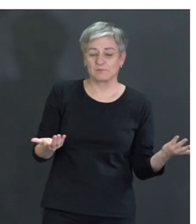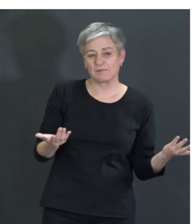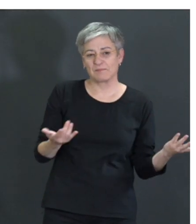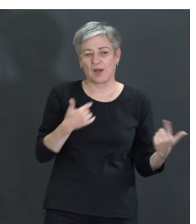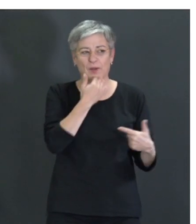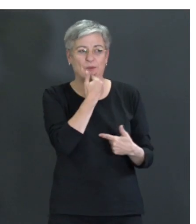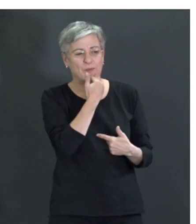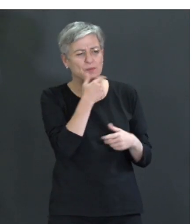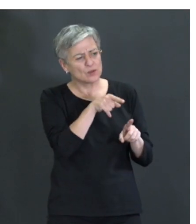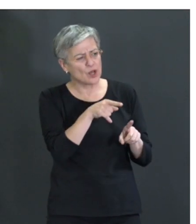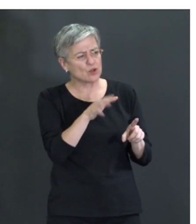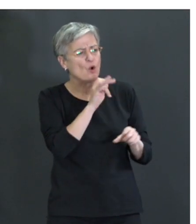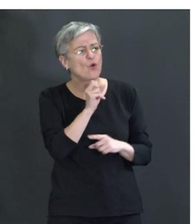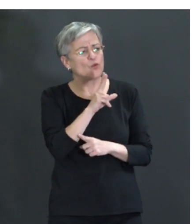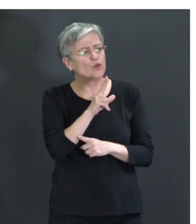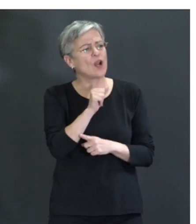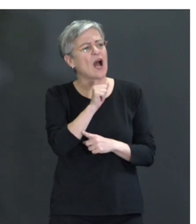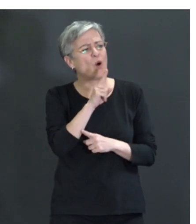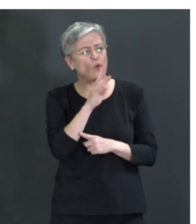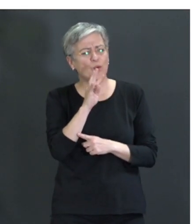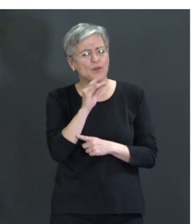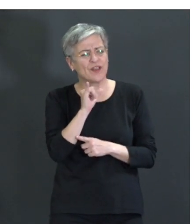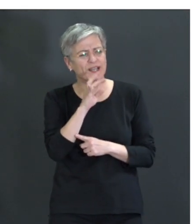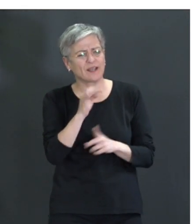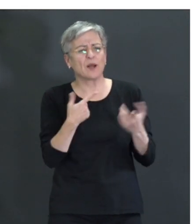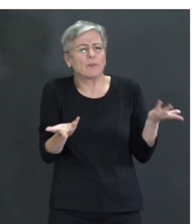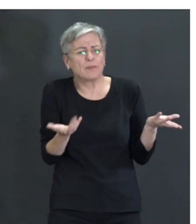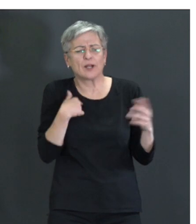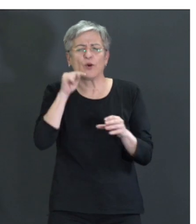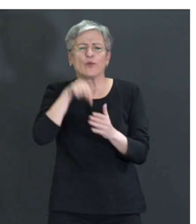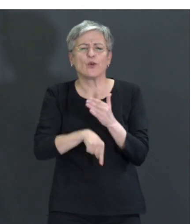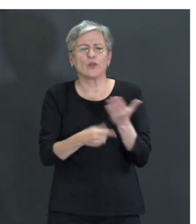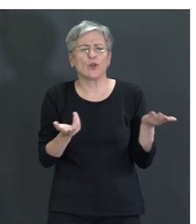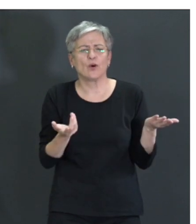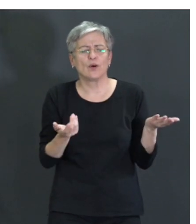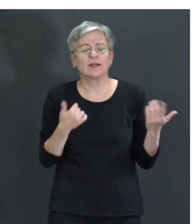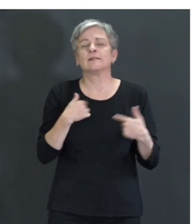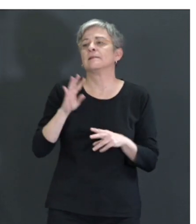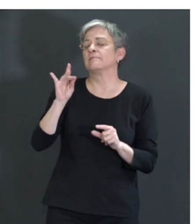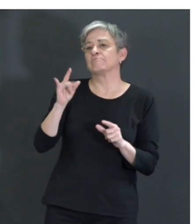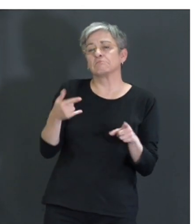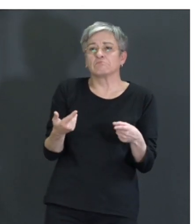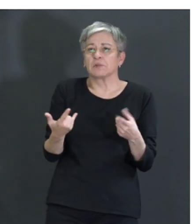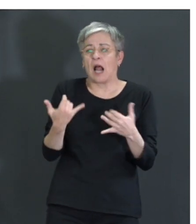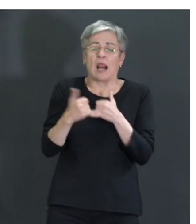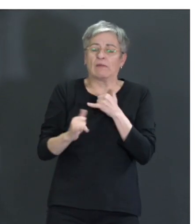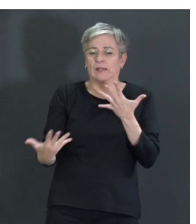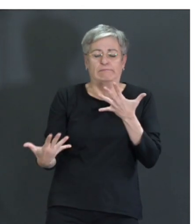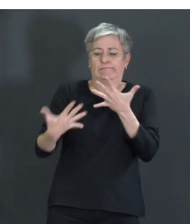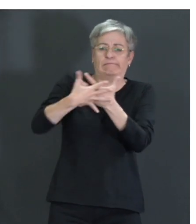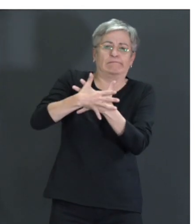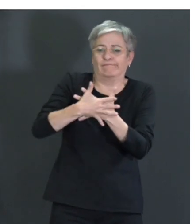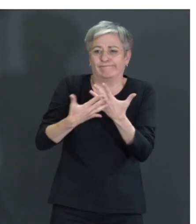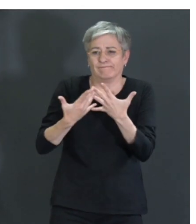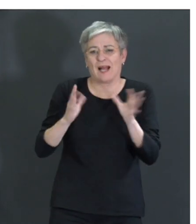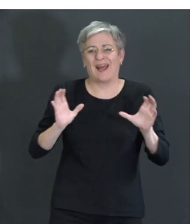más bien de Full Audit, pero bueno, sí. En el fondo estáis como muy... Sí, al final estamos todos, ¿no? Somos un equipo,